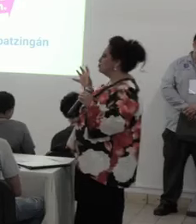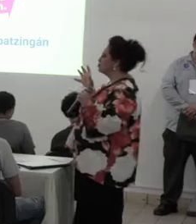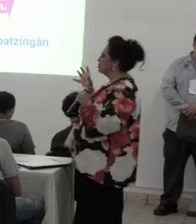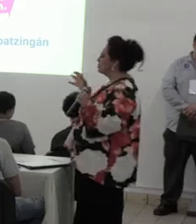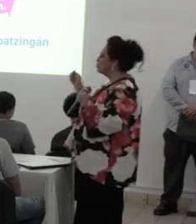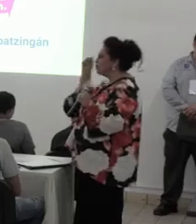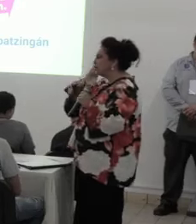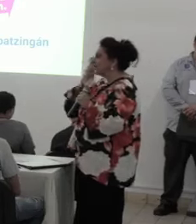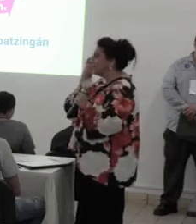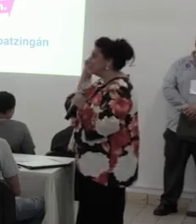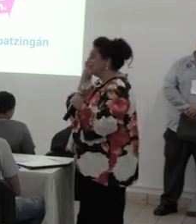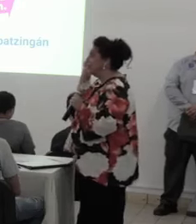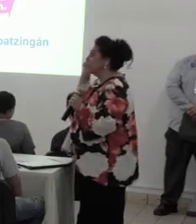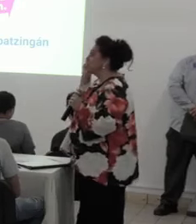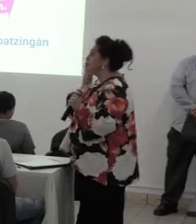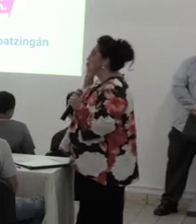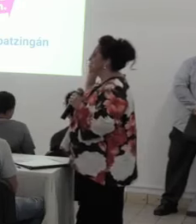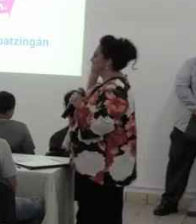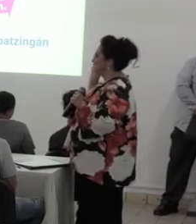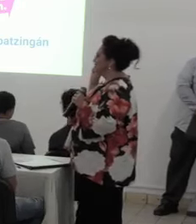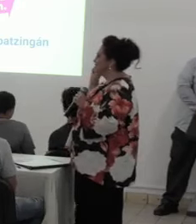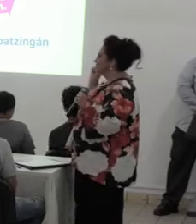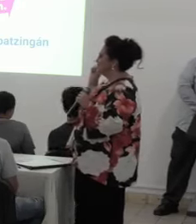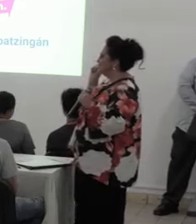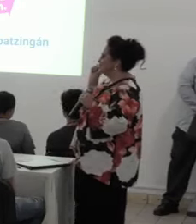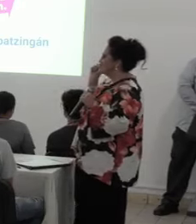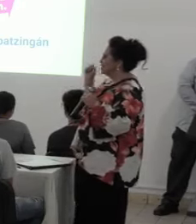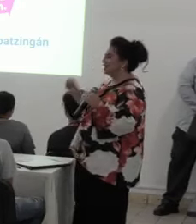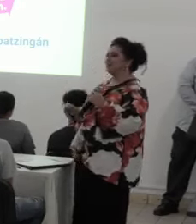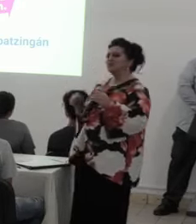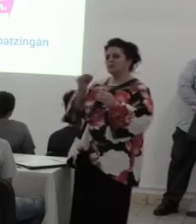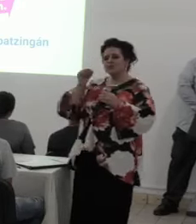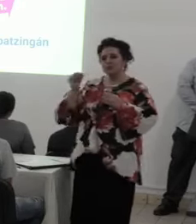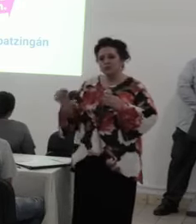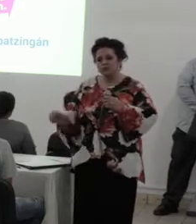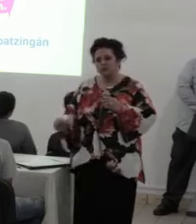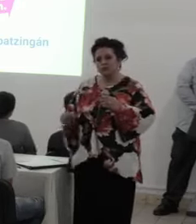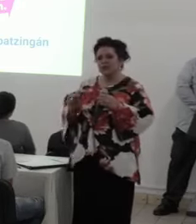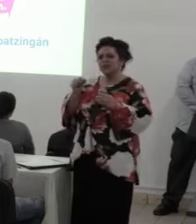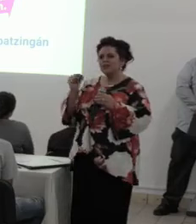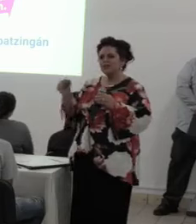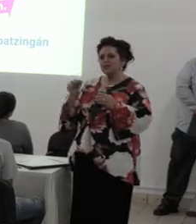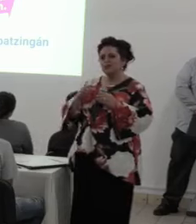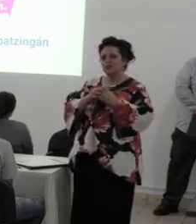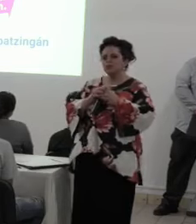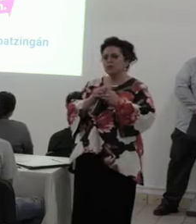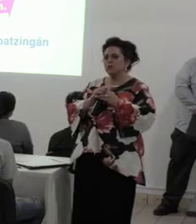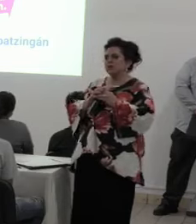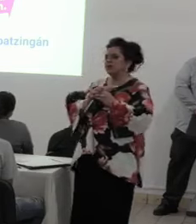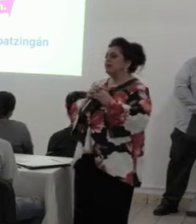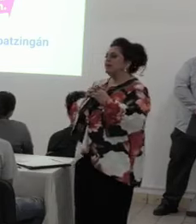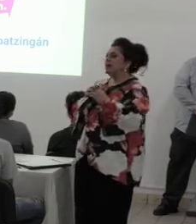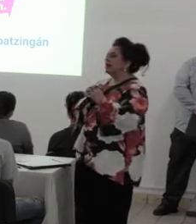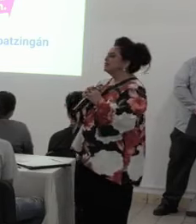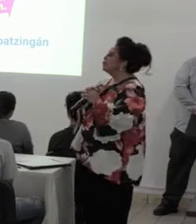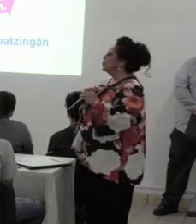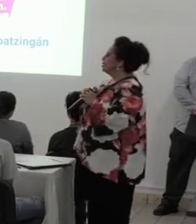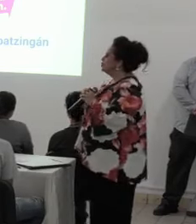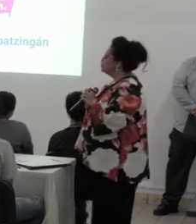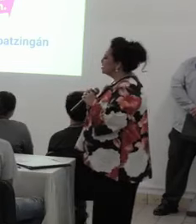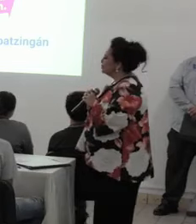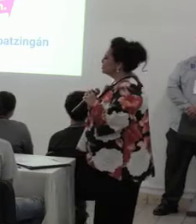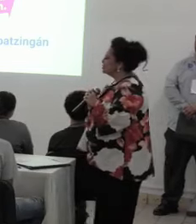que no estén funcionando, pero aquí yo tengo una propuesta. Y aquí estoy dispuesto a sumar y estoy dispuesto a aportar.